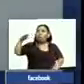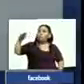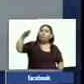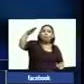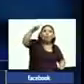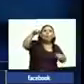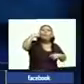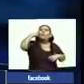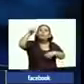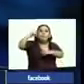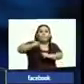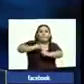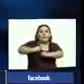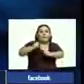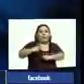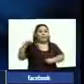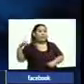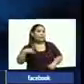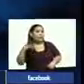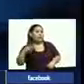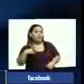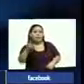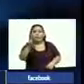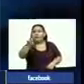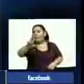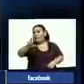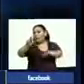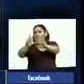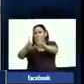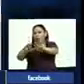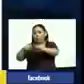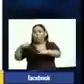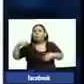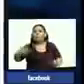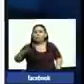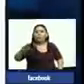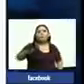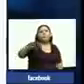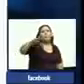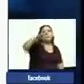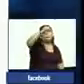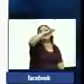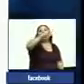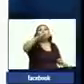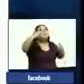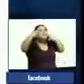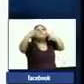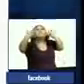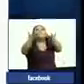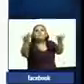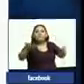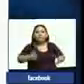avión militar chileno con 38 personas a bordo tras despegar de Punta Arenas